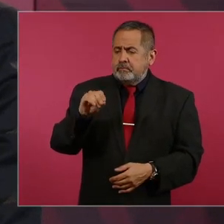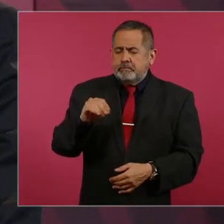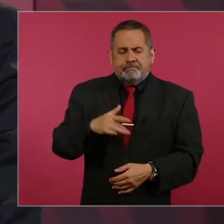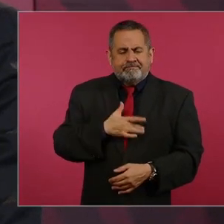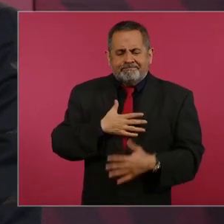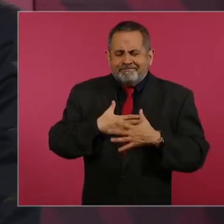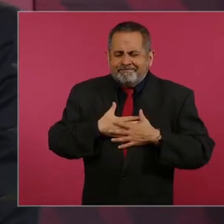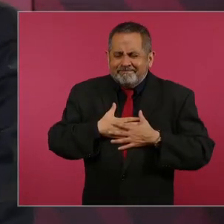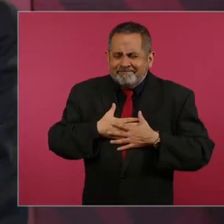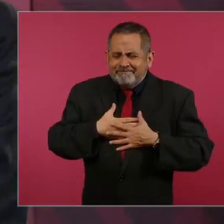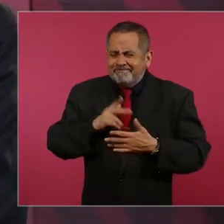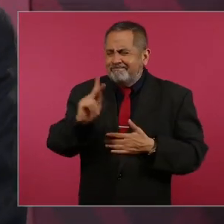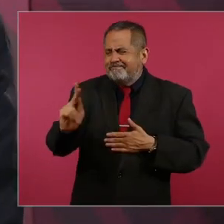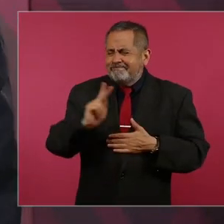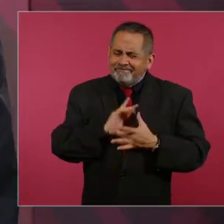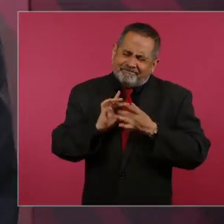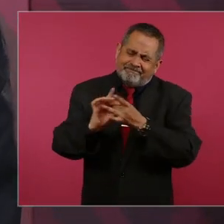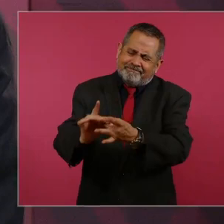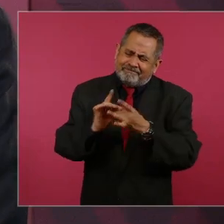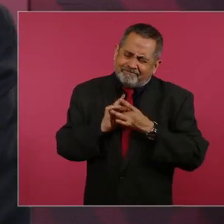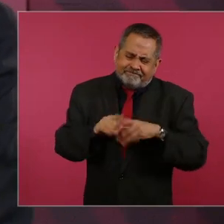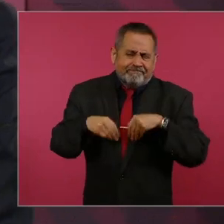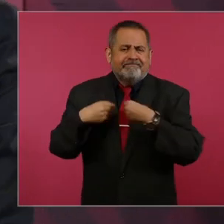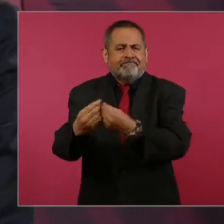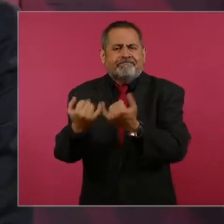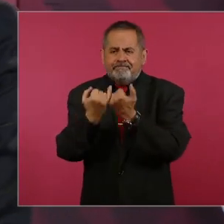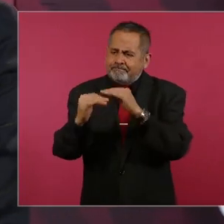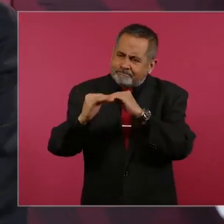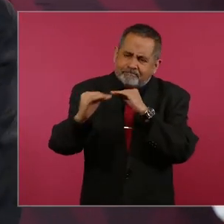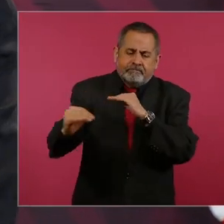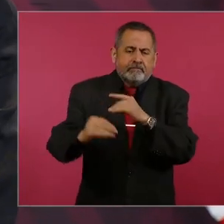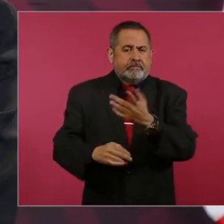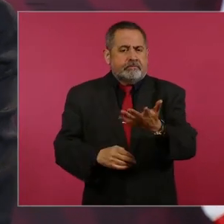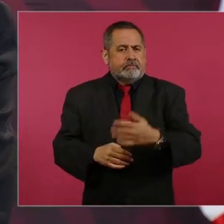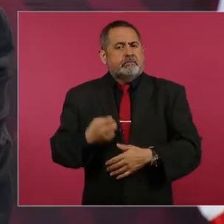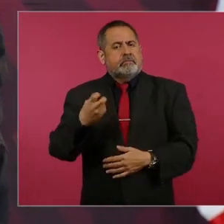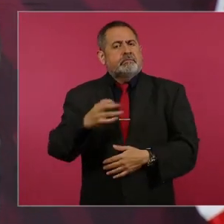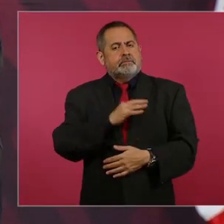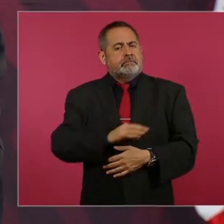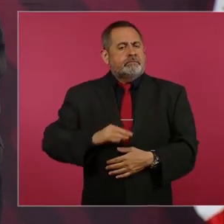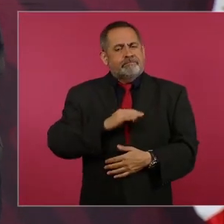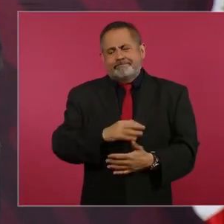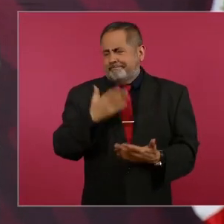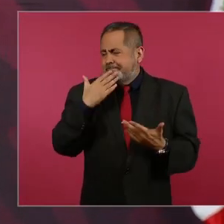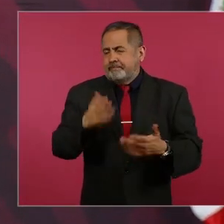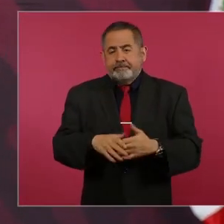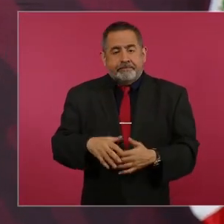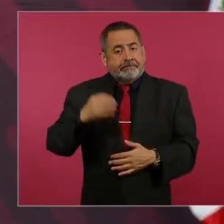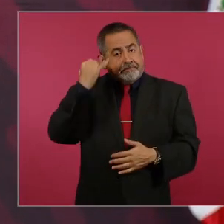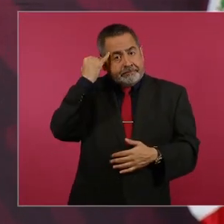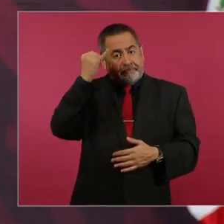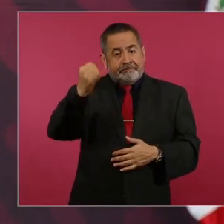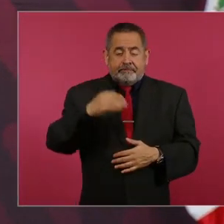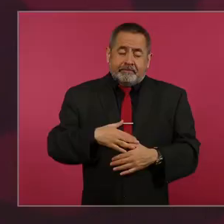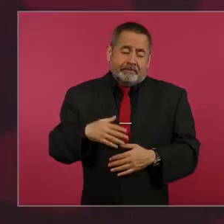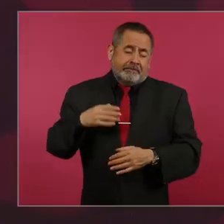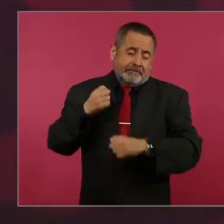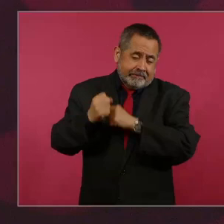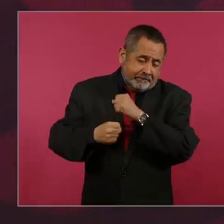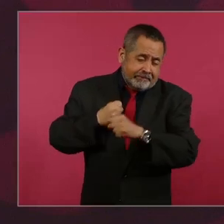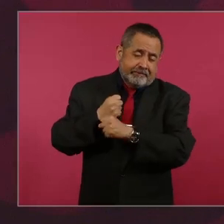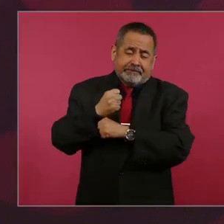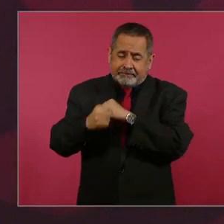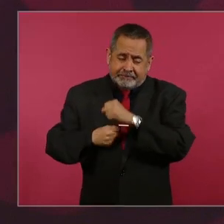Yo soy muy feliz por eso. Imagínense gobernar después de mucho tiempo,